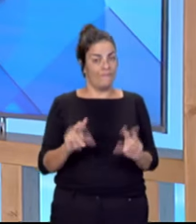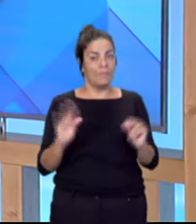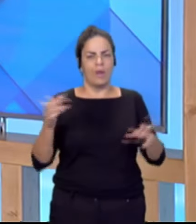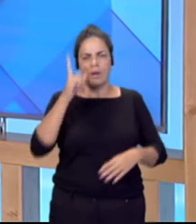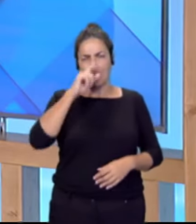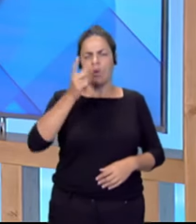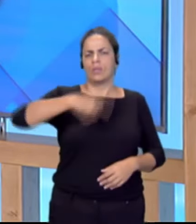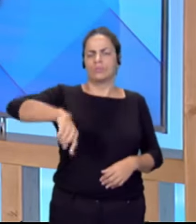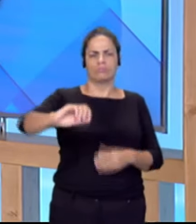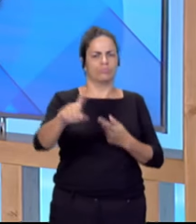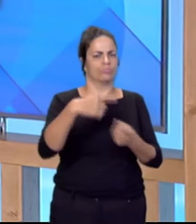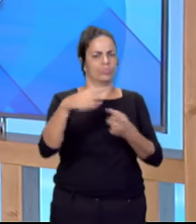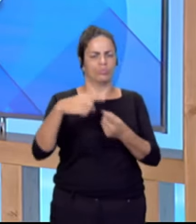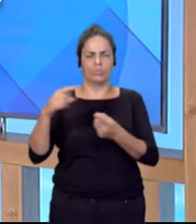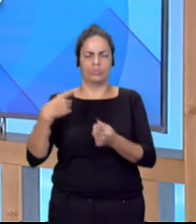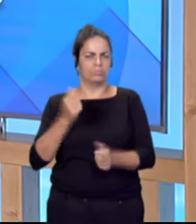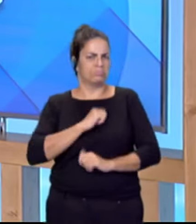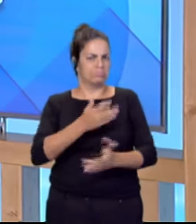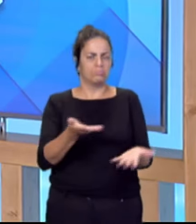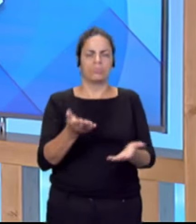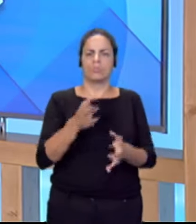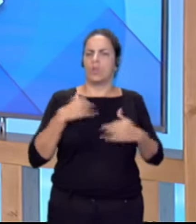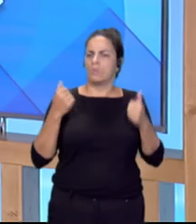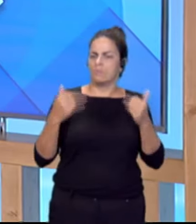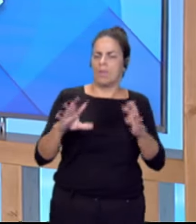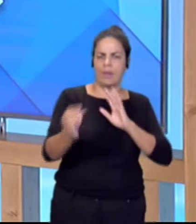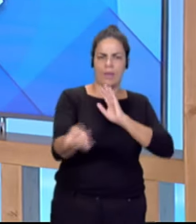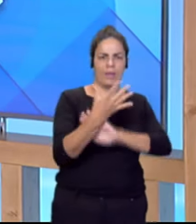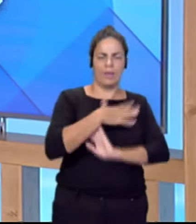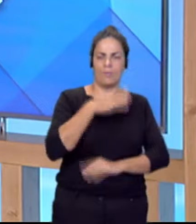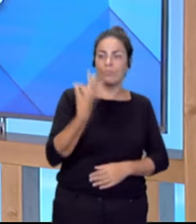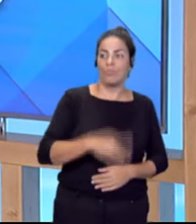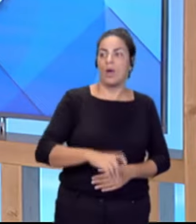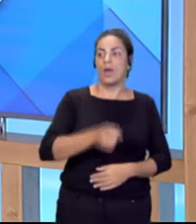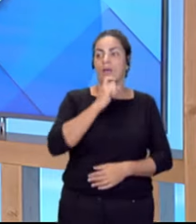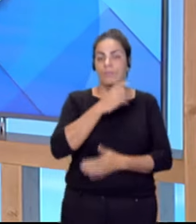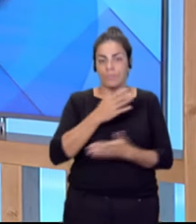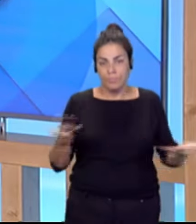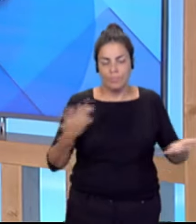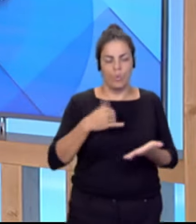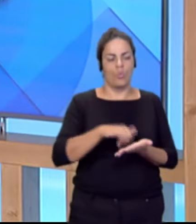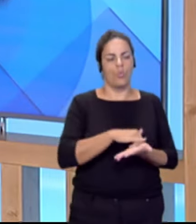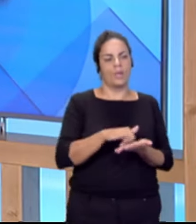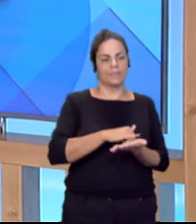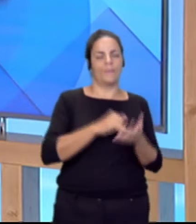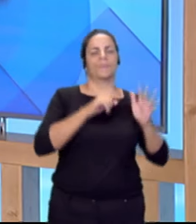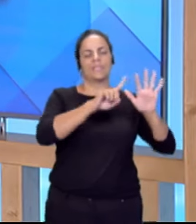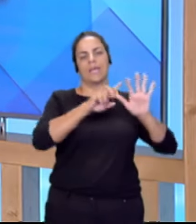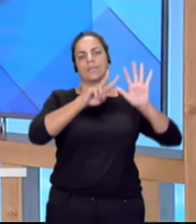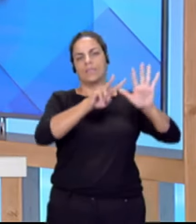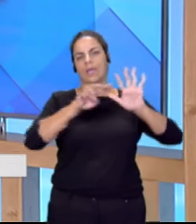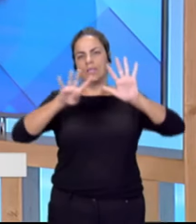sus mensajes, todo aquello que nos quieran hacer llegar, lo pueden hacer a través de nuestro número de WhatsApp, que es el